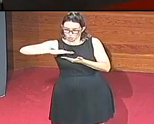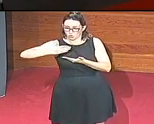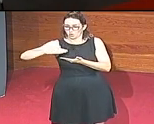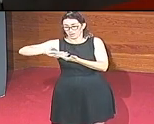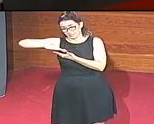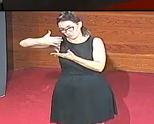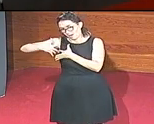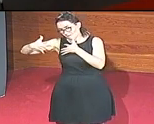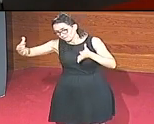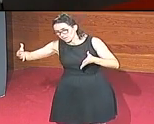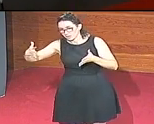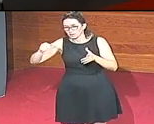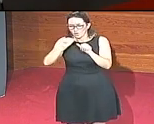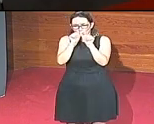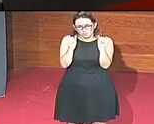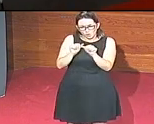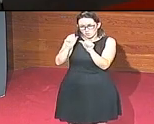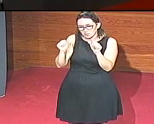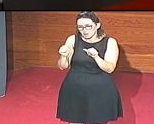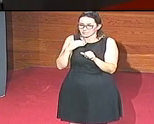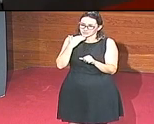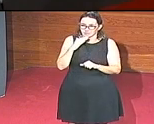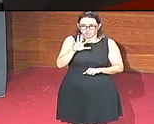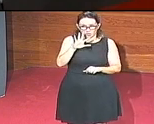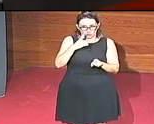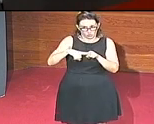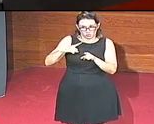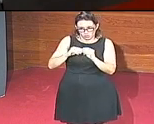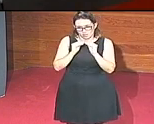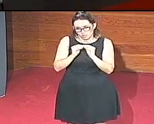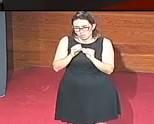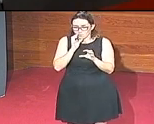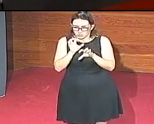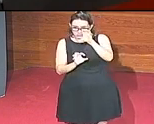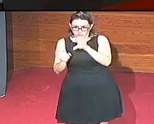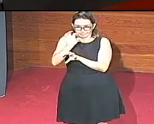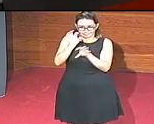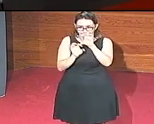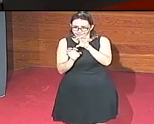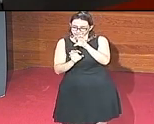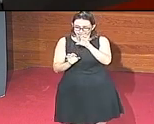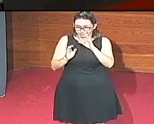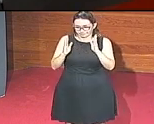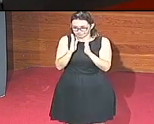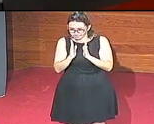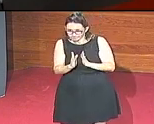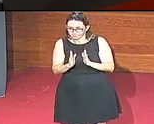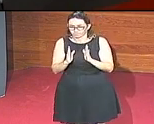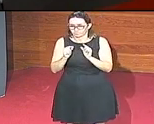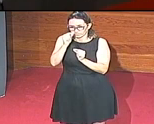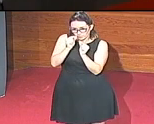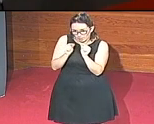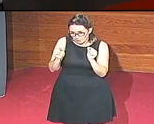todas esas son como cinco gráficos más que tienes que hacer porque tienes que re distribuir todo otra vez cada uno de los elementos y pensar